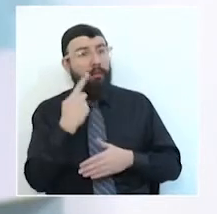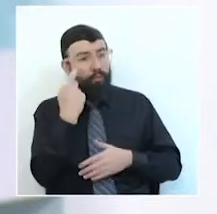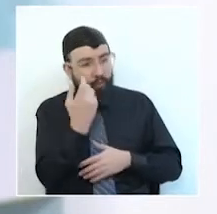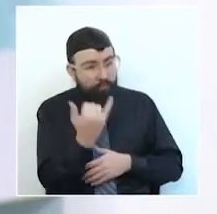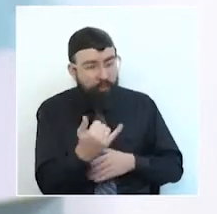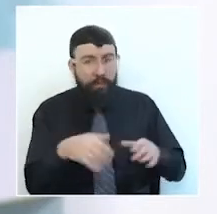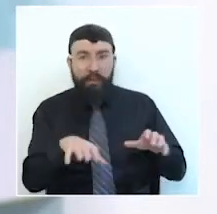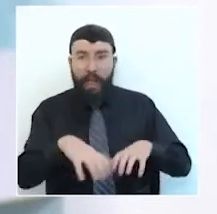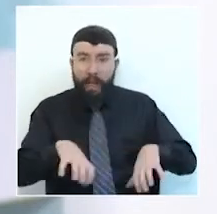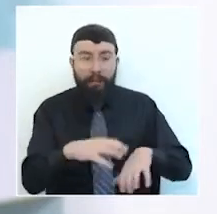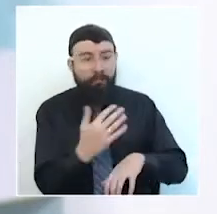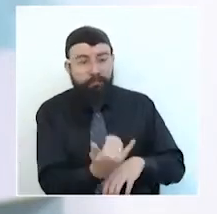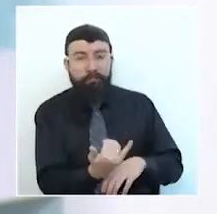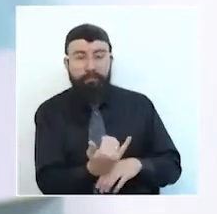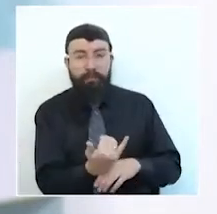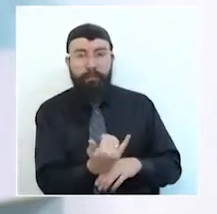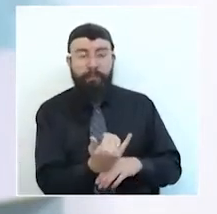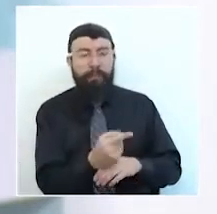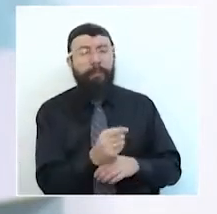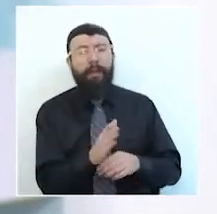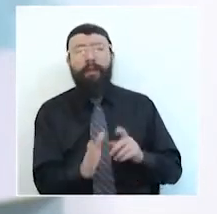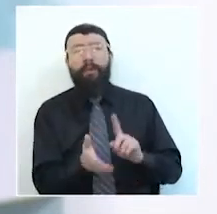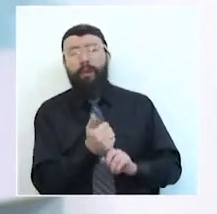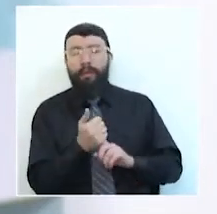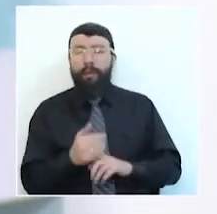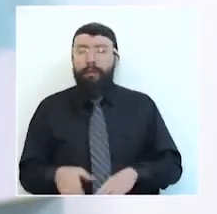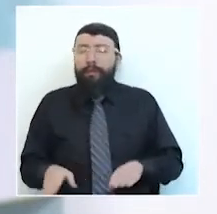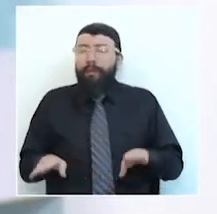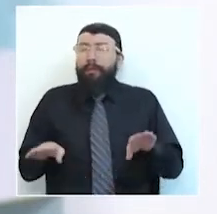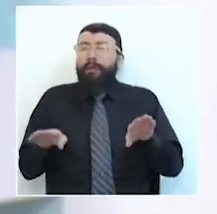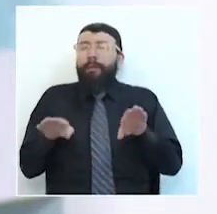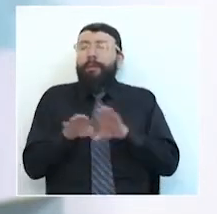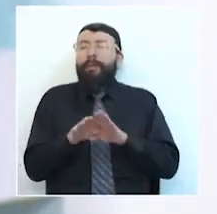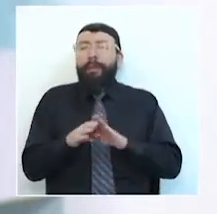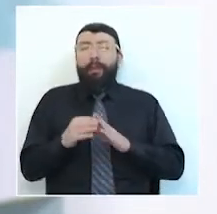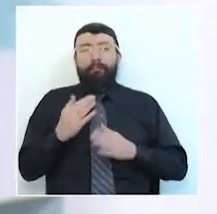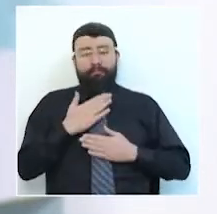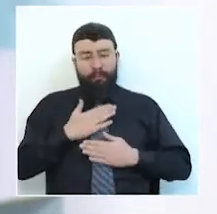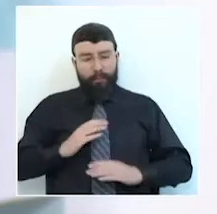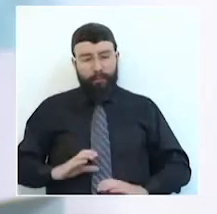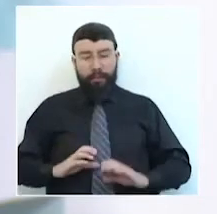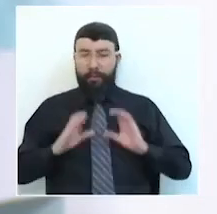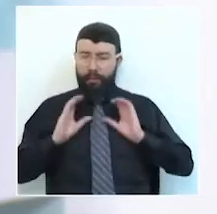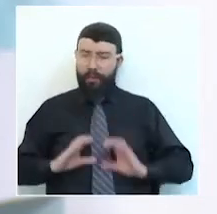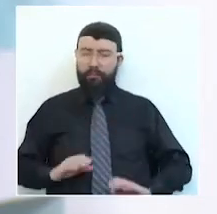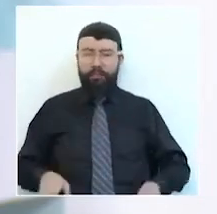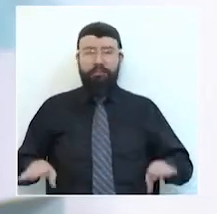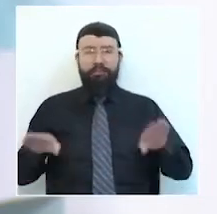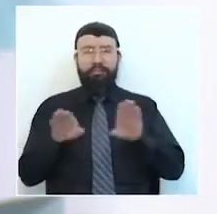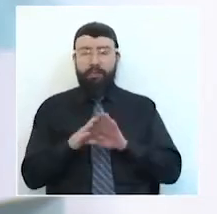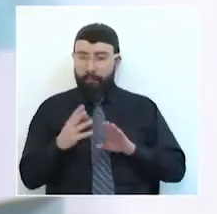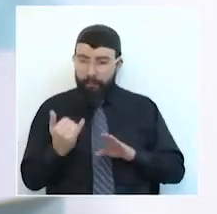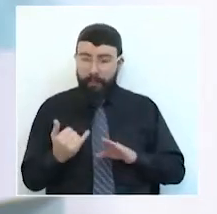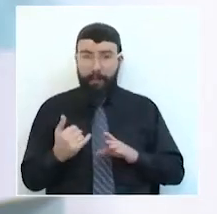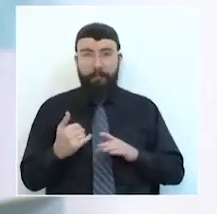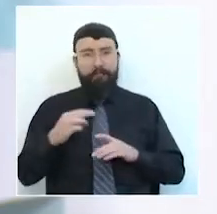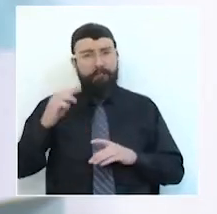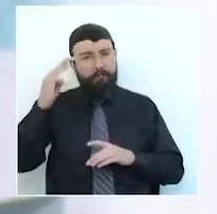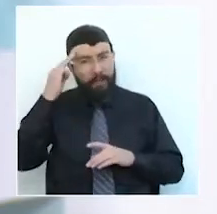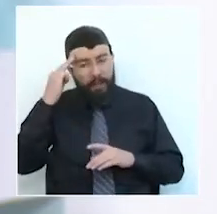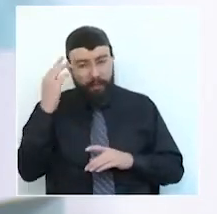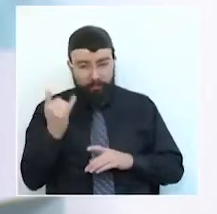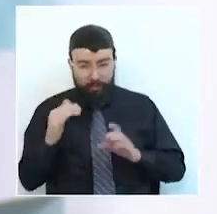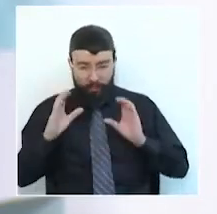actividades que encontréis ese equilibrio que encontréis momentos para equilibrar vuestra mente y el